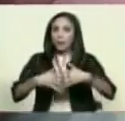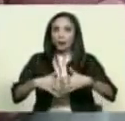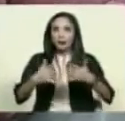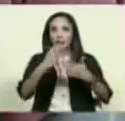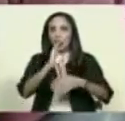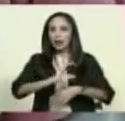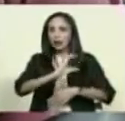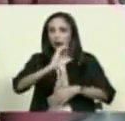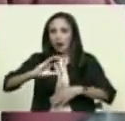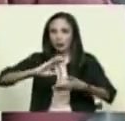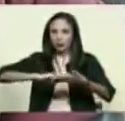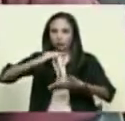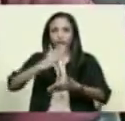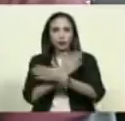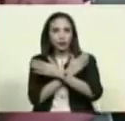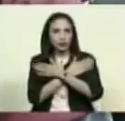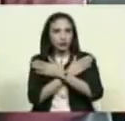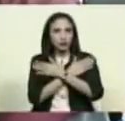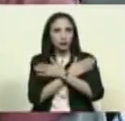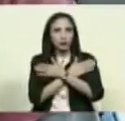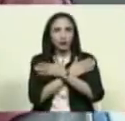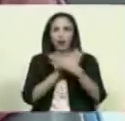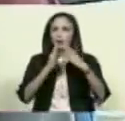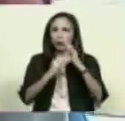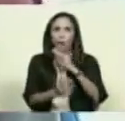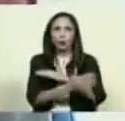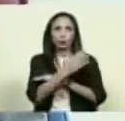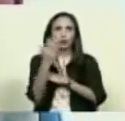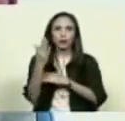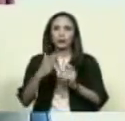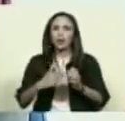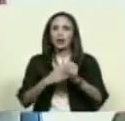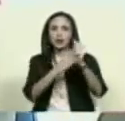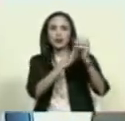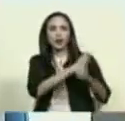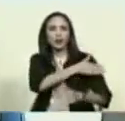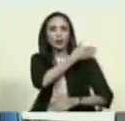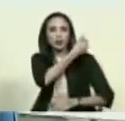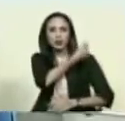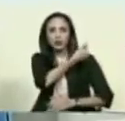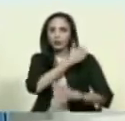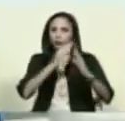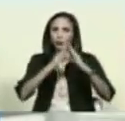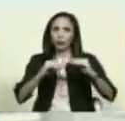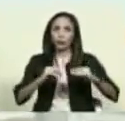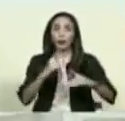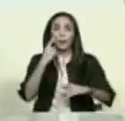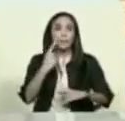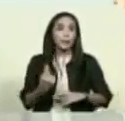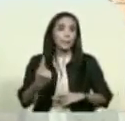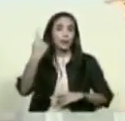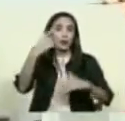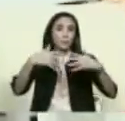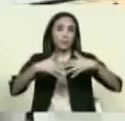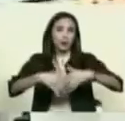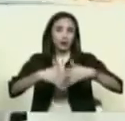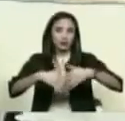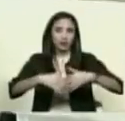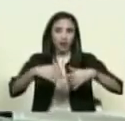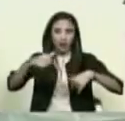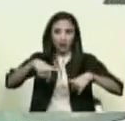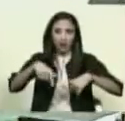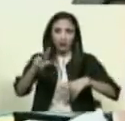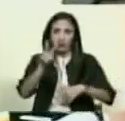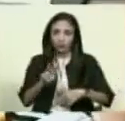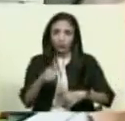presidente, a todo su equipo directivo, quien fue la primera industria nacional que asumió jóvenes del